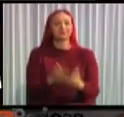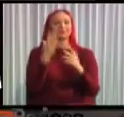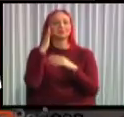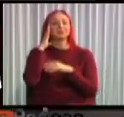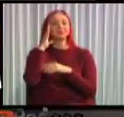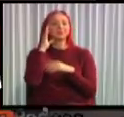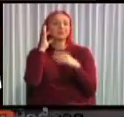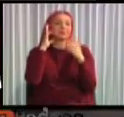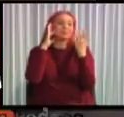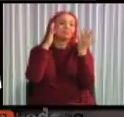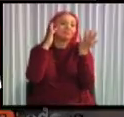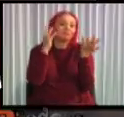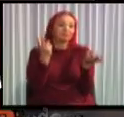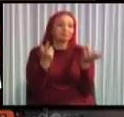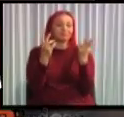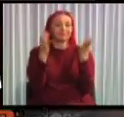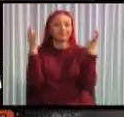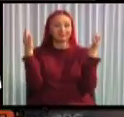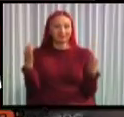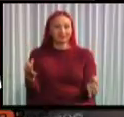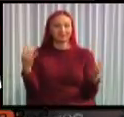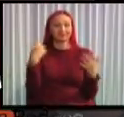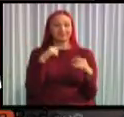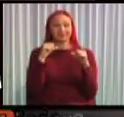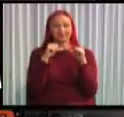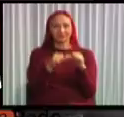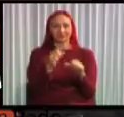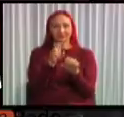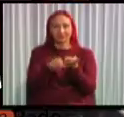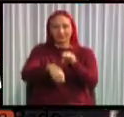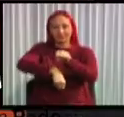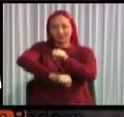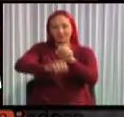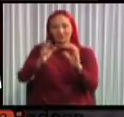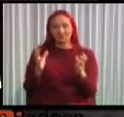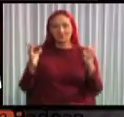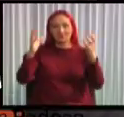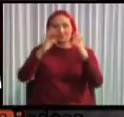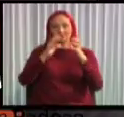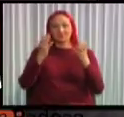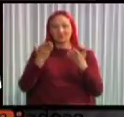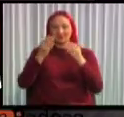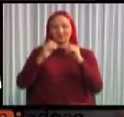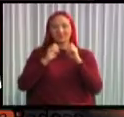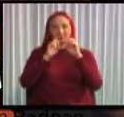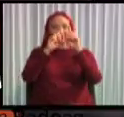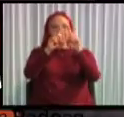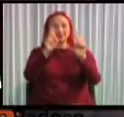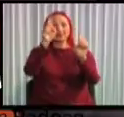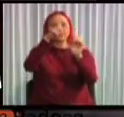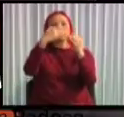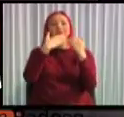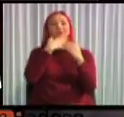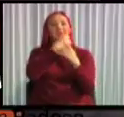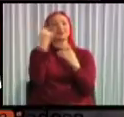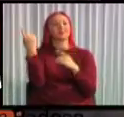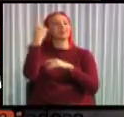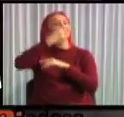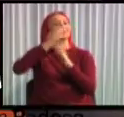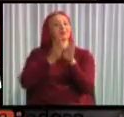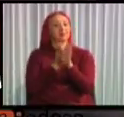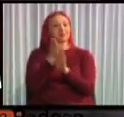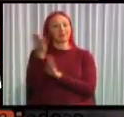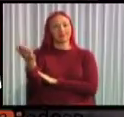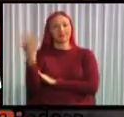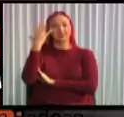tomando la decisión de continuar en el mundo del fútbol y se me fueron abriendo oportunidades hasta gracias a Dios, pues hacer una carrera